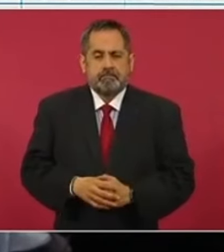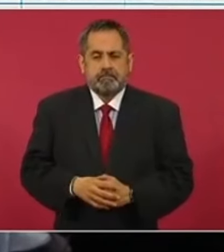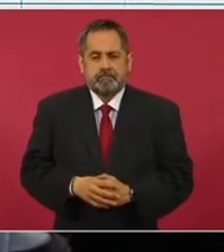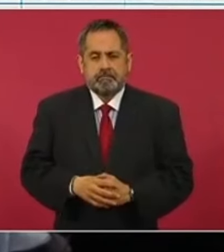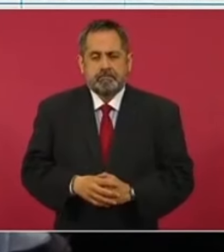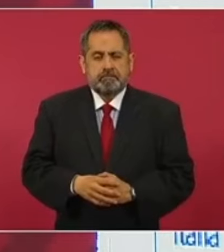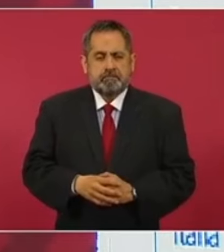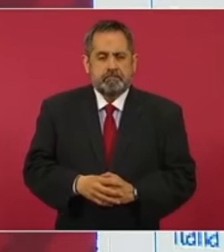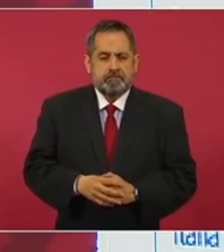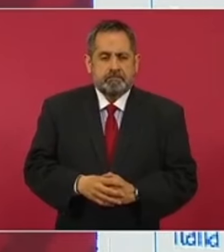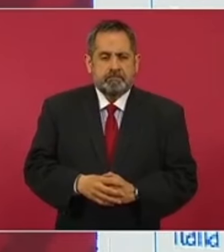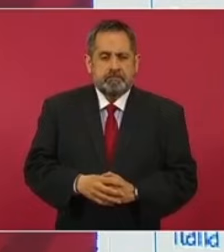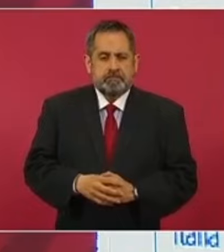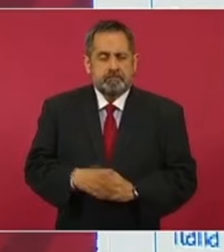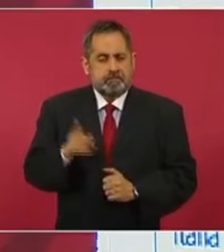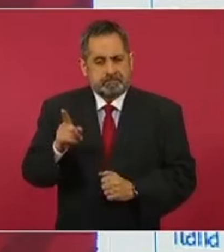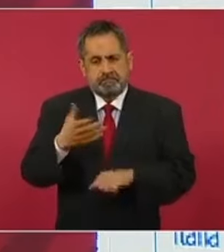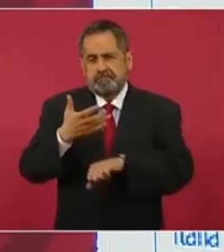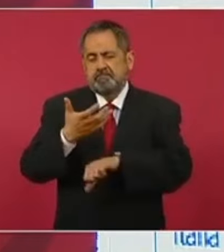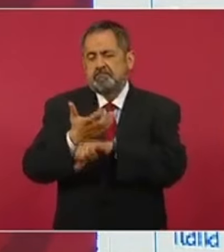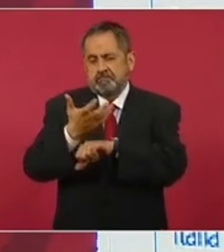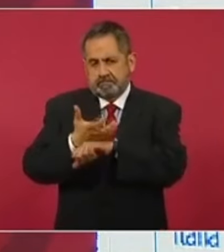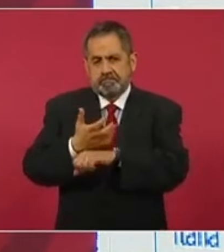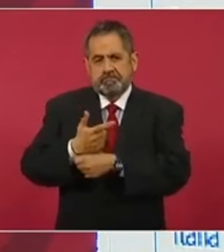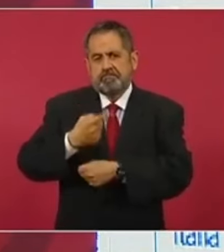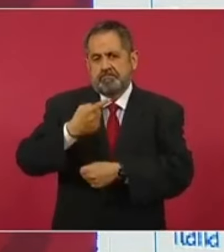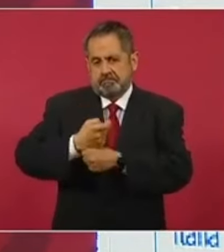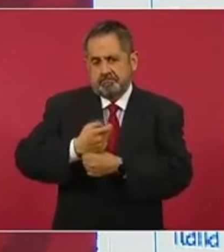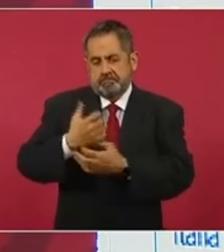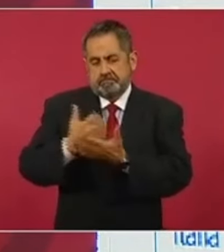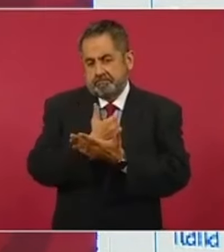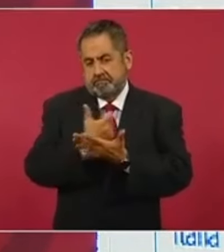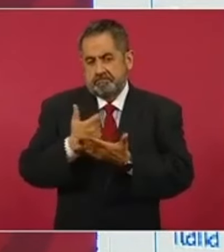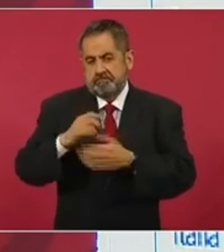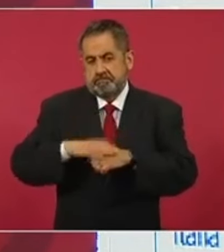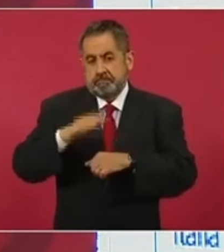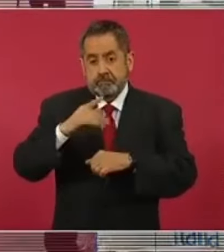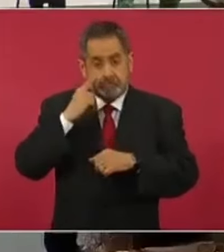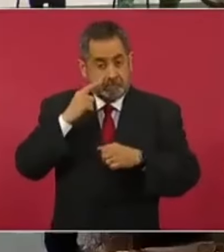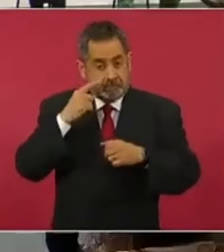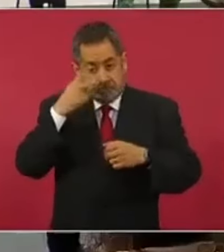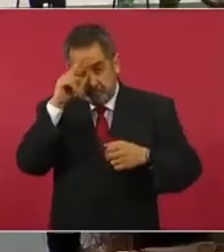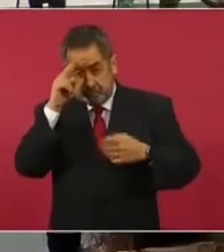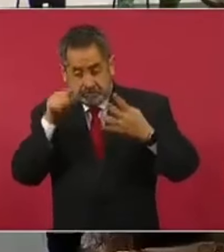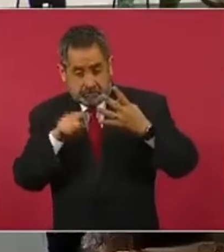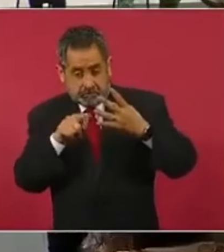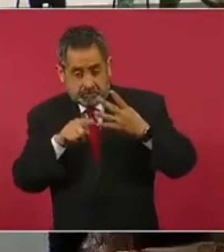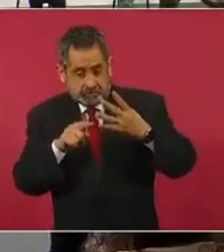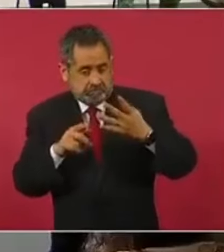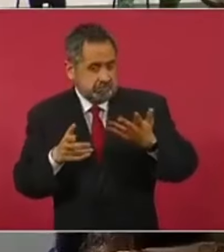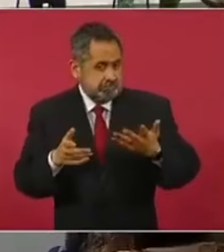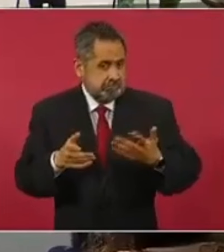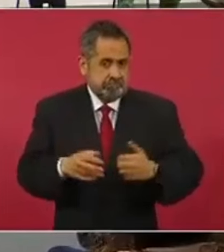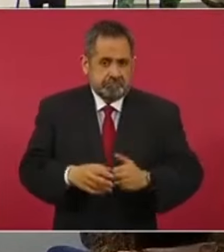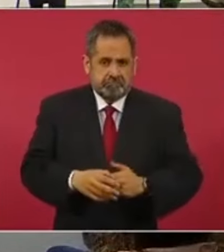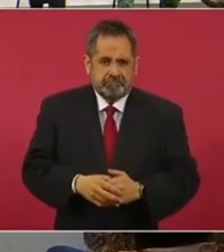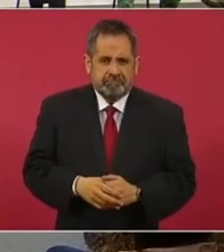ahí Estados Unidos, ¿no? Pero México,